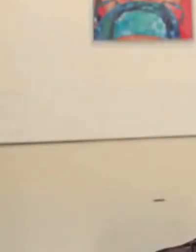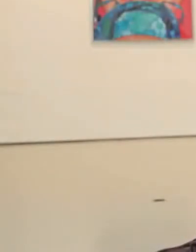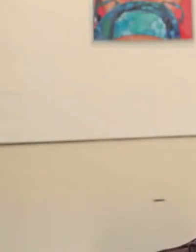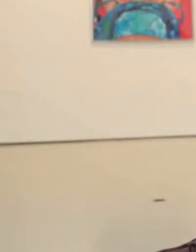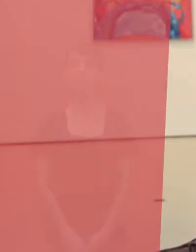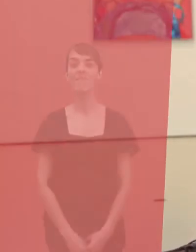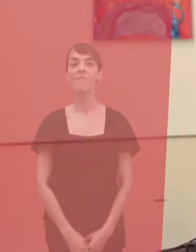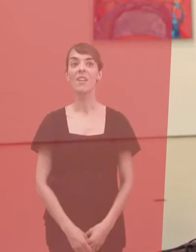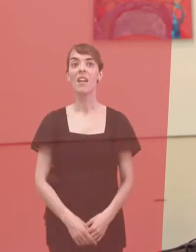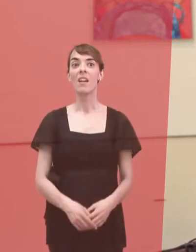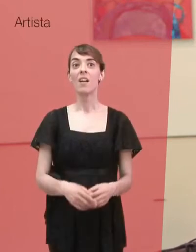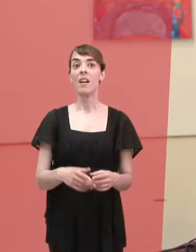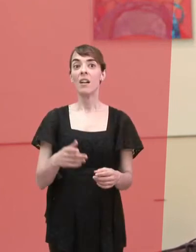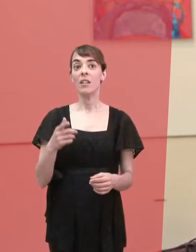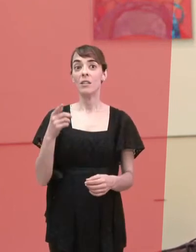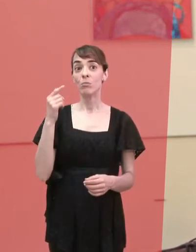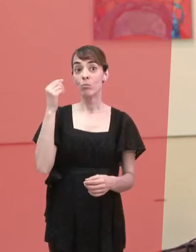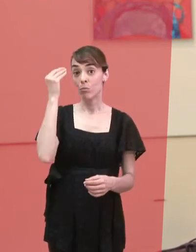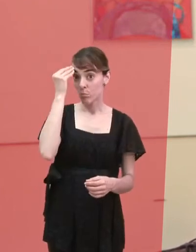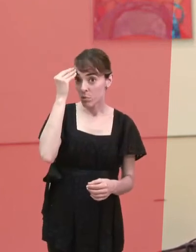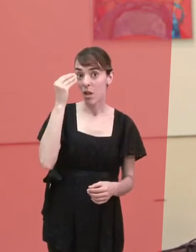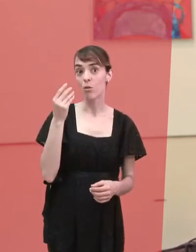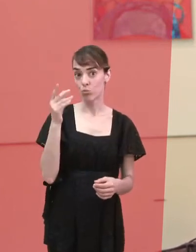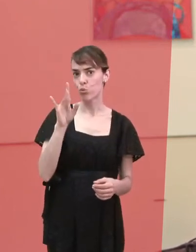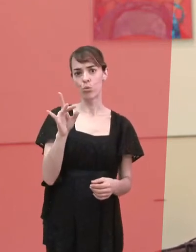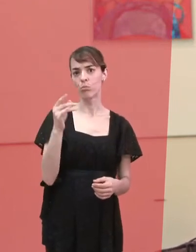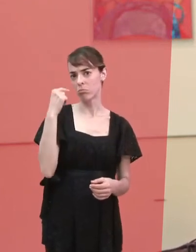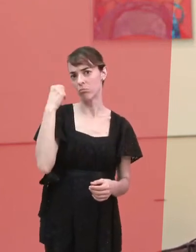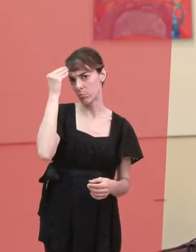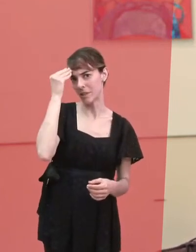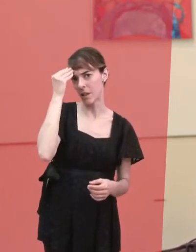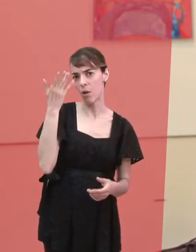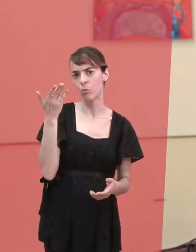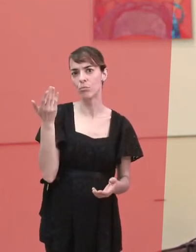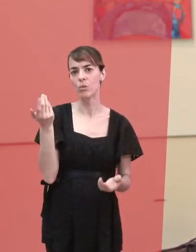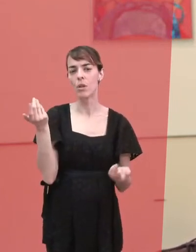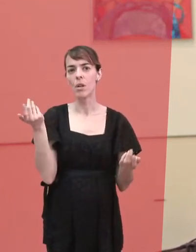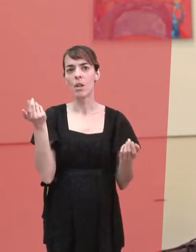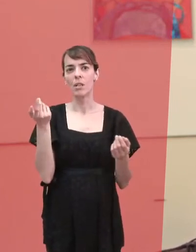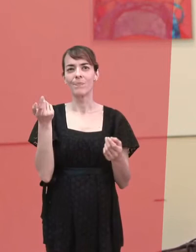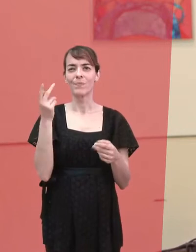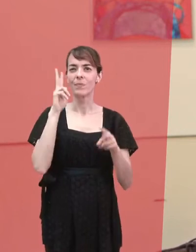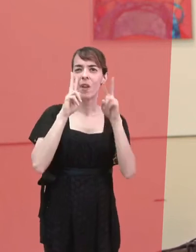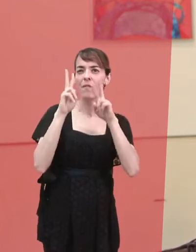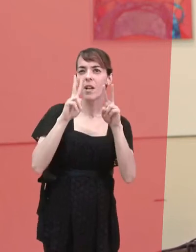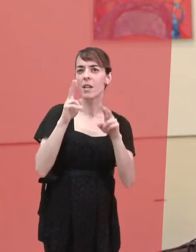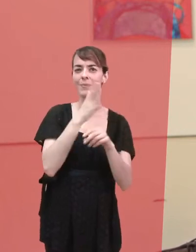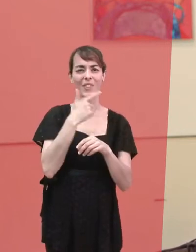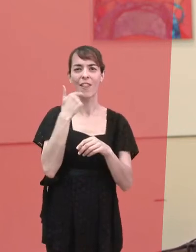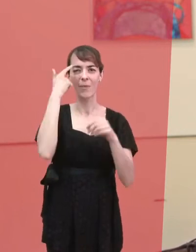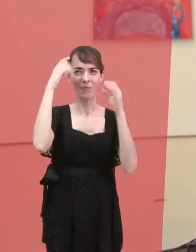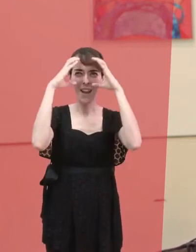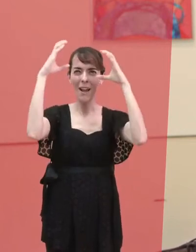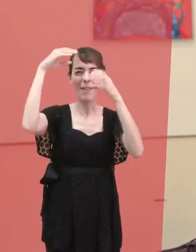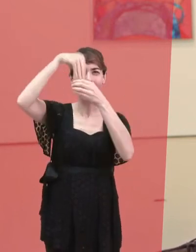Ha pasado por mi cabeza, por supuesto ha pasado por mi cabeza, ver es haber visto, o sea, que uno lleva en la cabeza